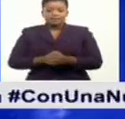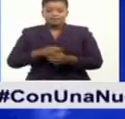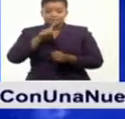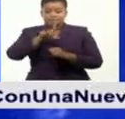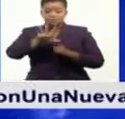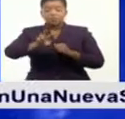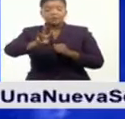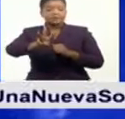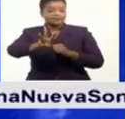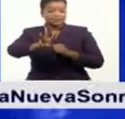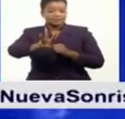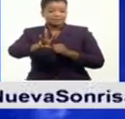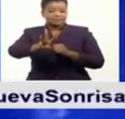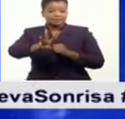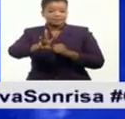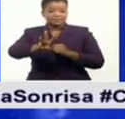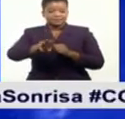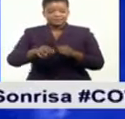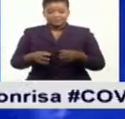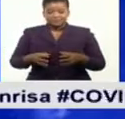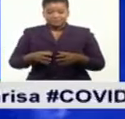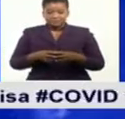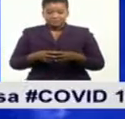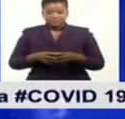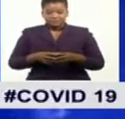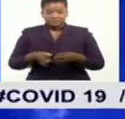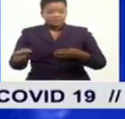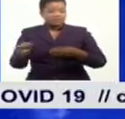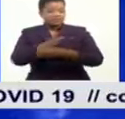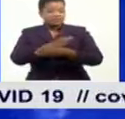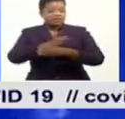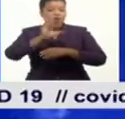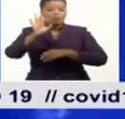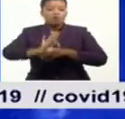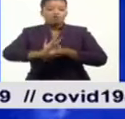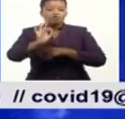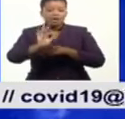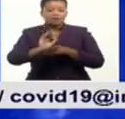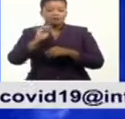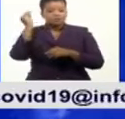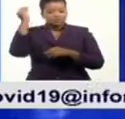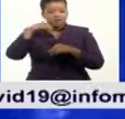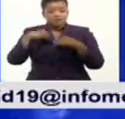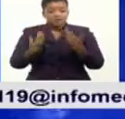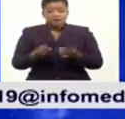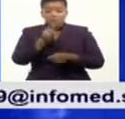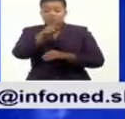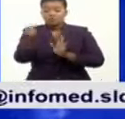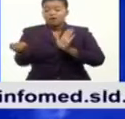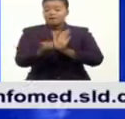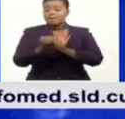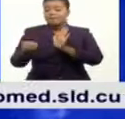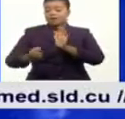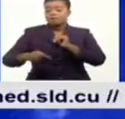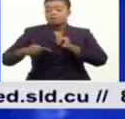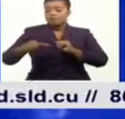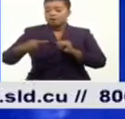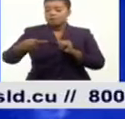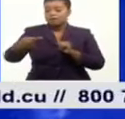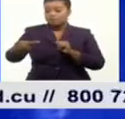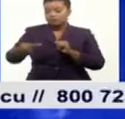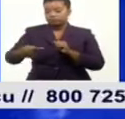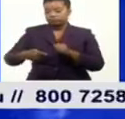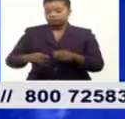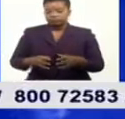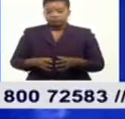153 por 100.000 habitantes. Estoy hablando de la tasa de incidencia de casos confirmados por COVID-19 en